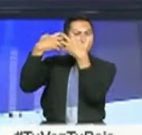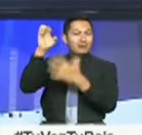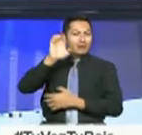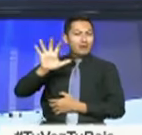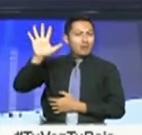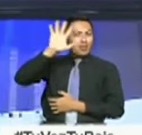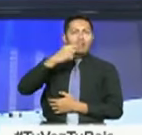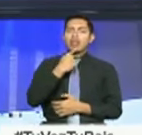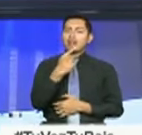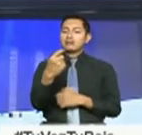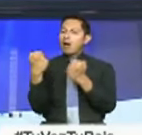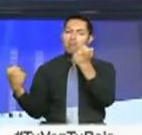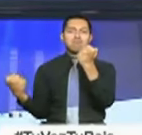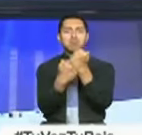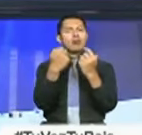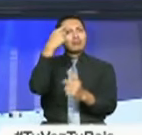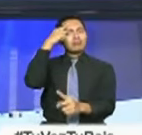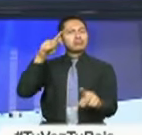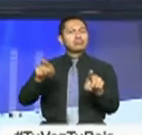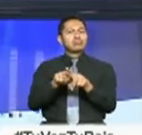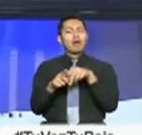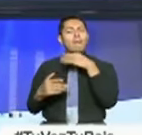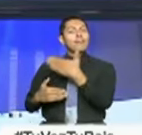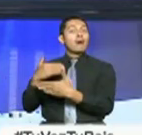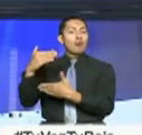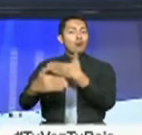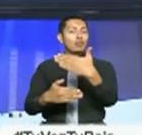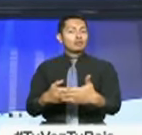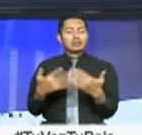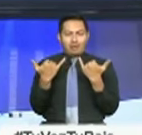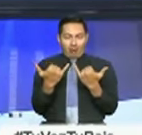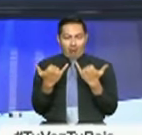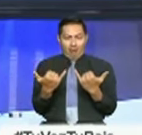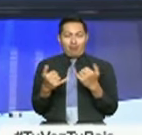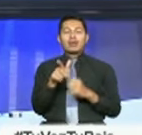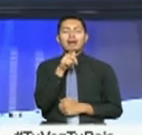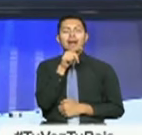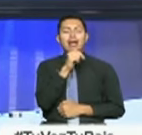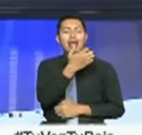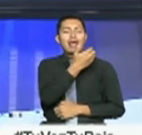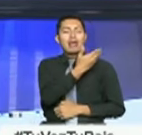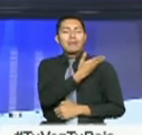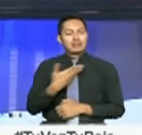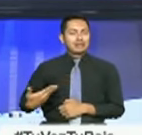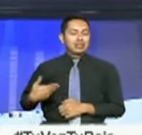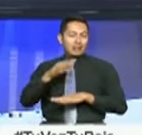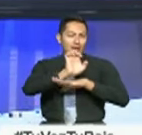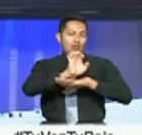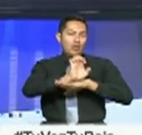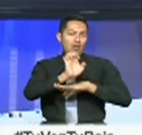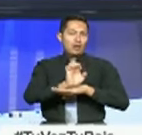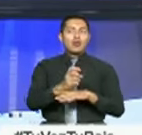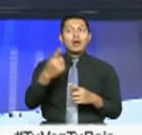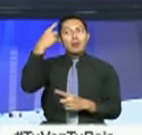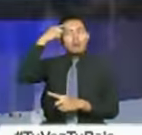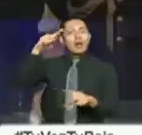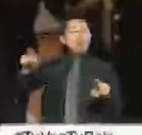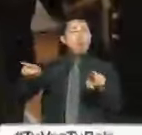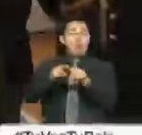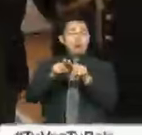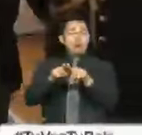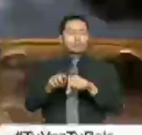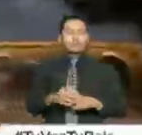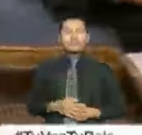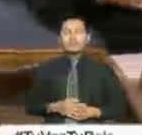al acuerdo en el proceso precisamente que lleva adelante el Ecuador para la firma del acuerdo multipartes.